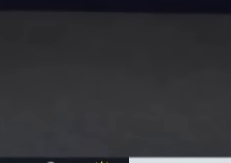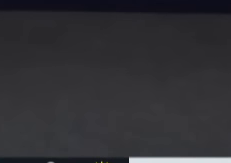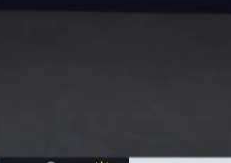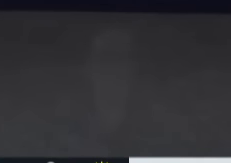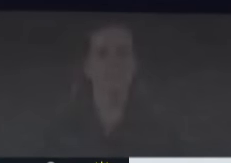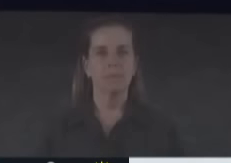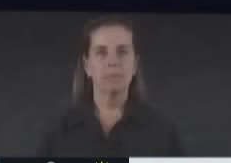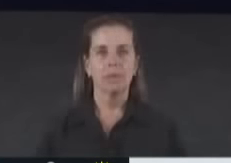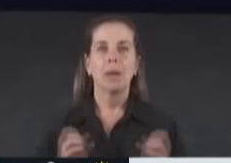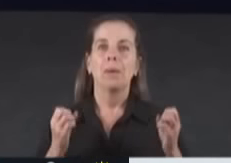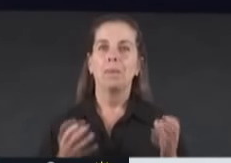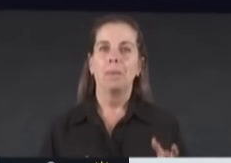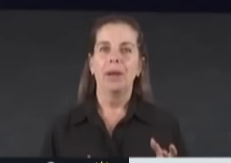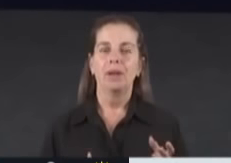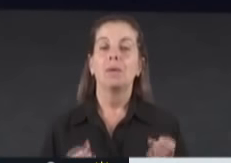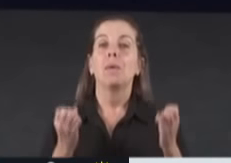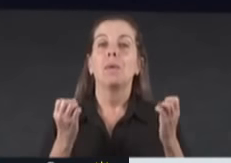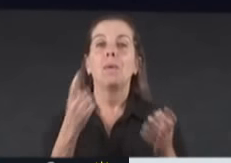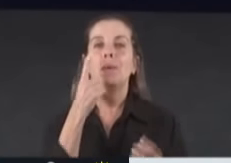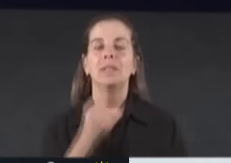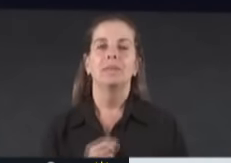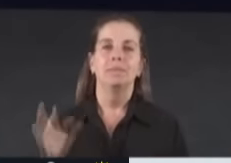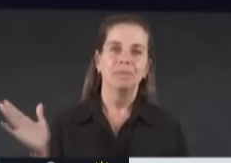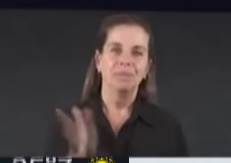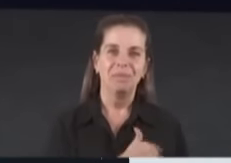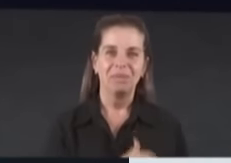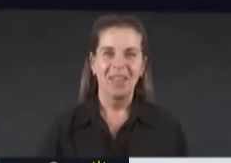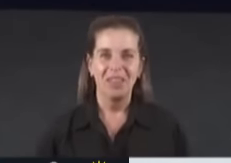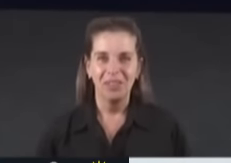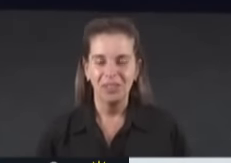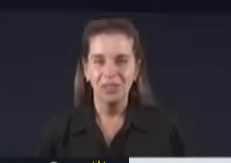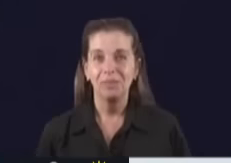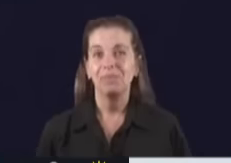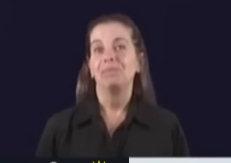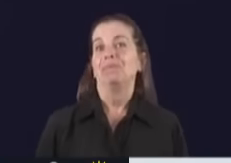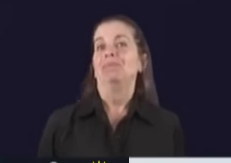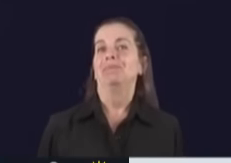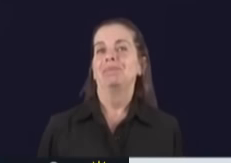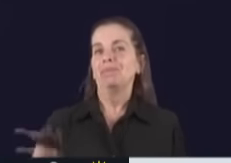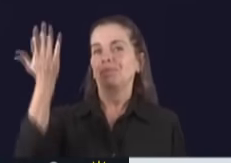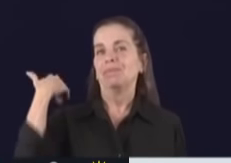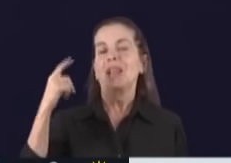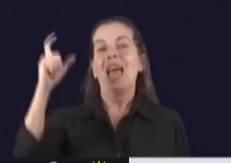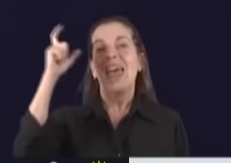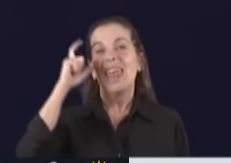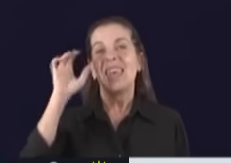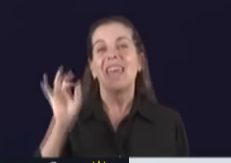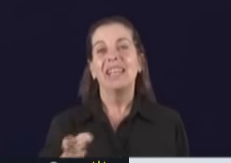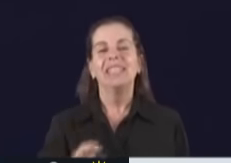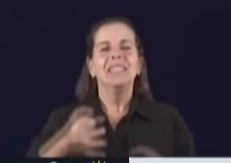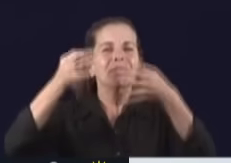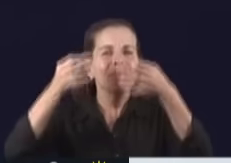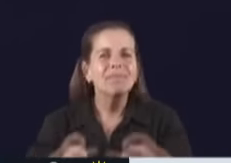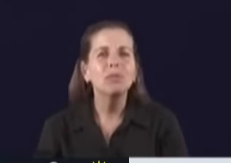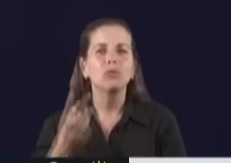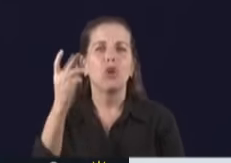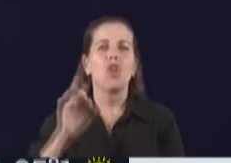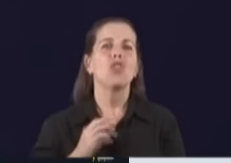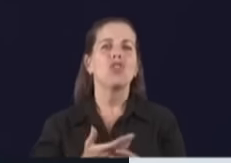Bueno, ahora sí, buen día a todos. El 10 de diciembre del 2023, hace exactamente 2 años, el día de